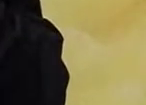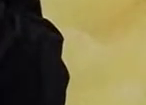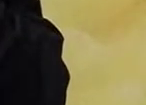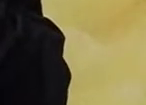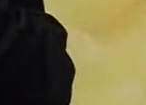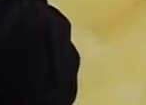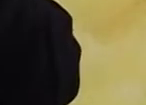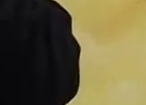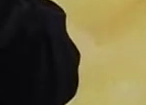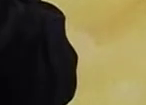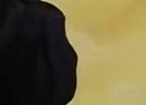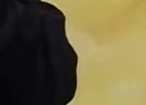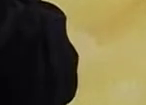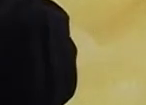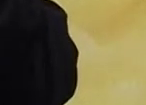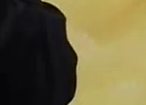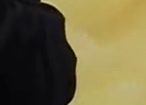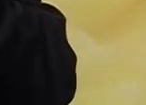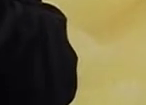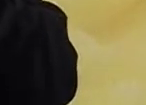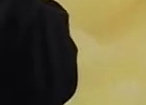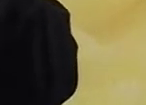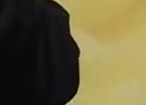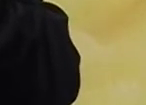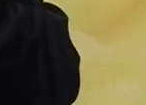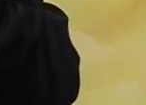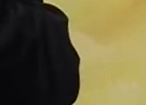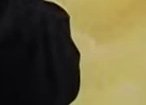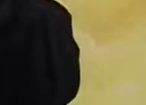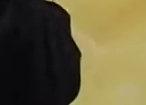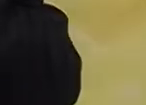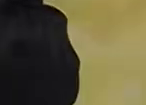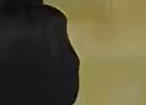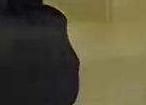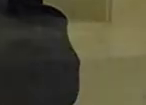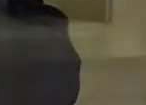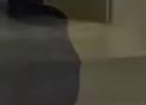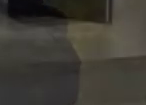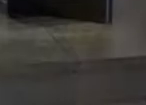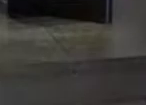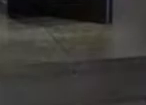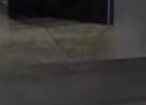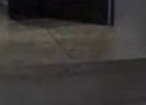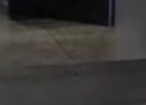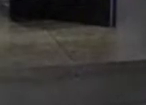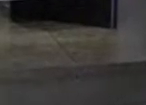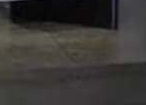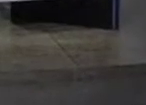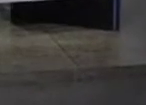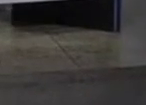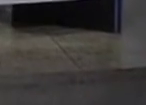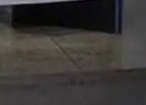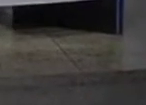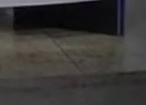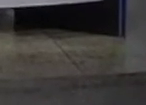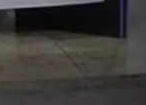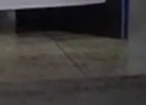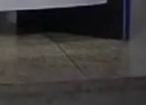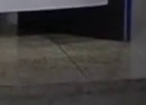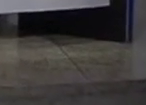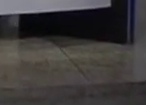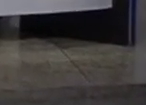acompañamos para que tu gloria se siga viendo Amén y amén toda la gloria sea para el Señor